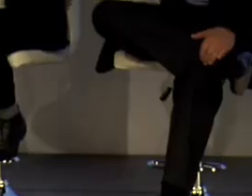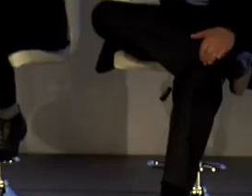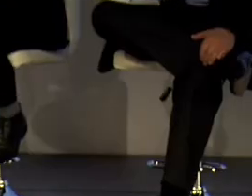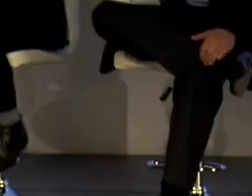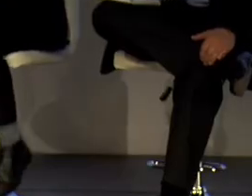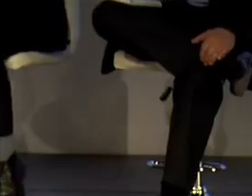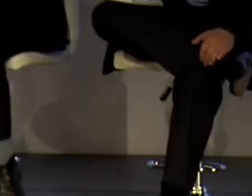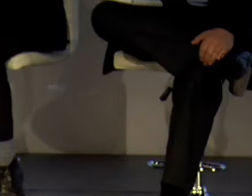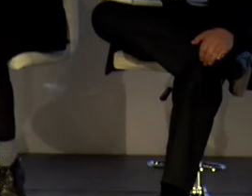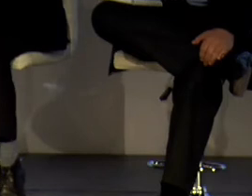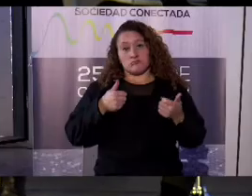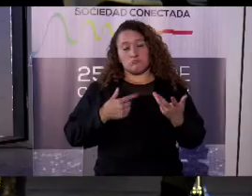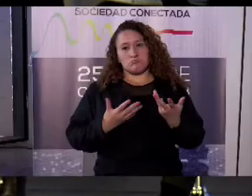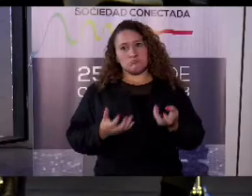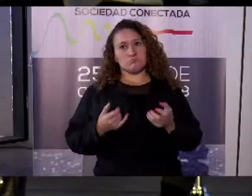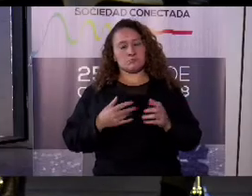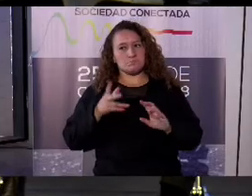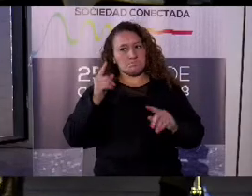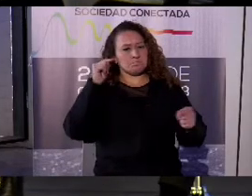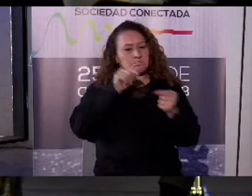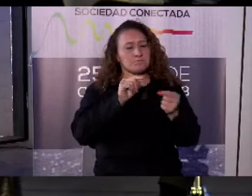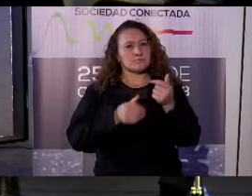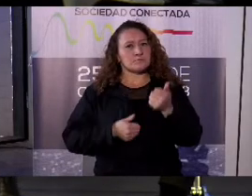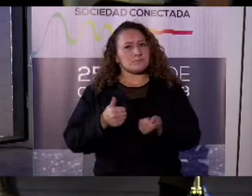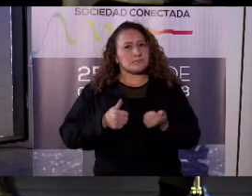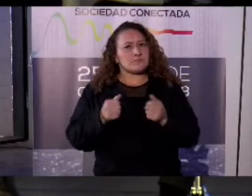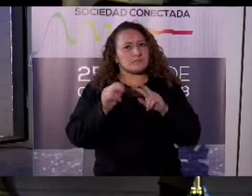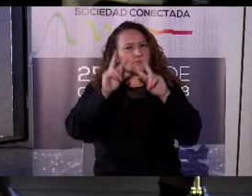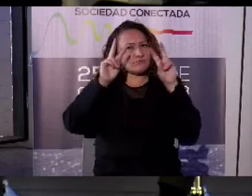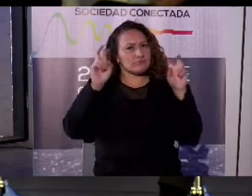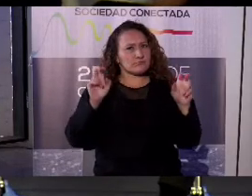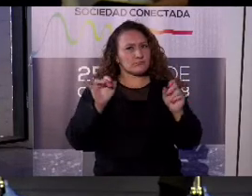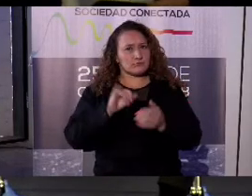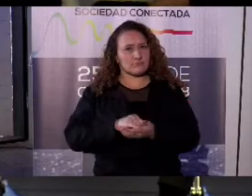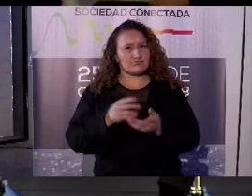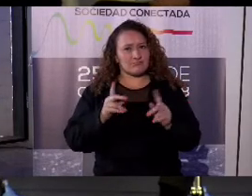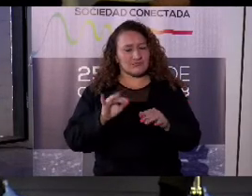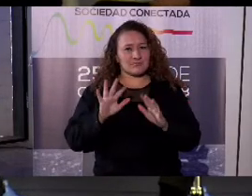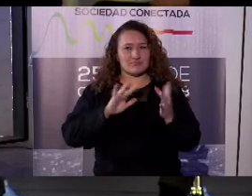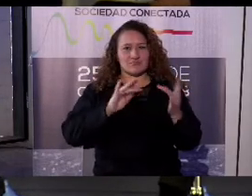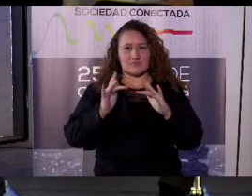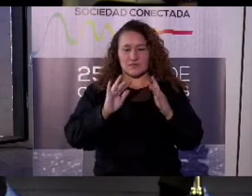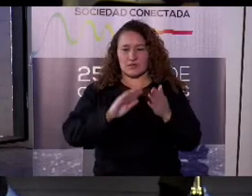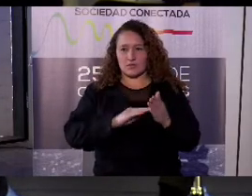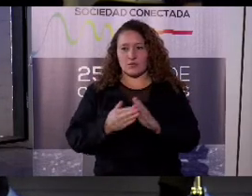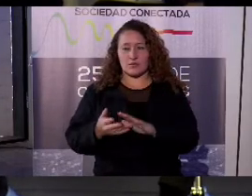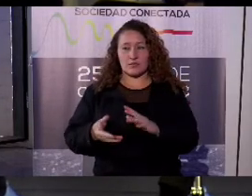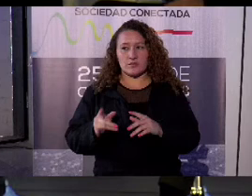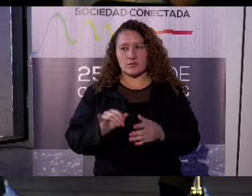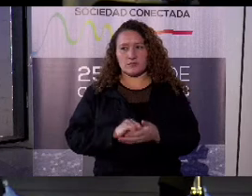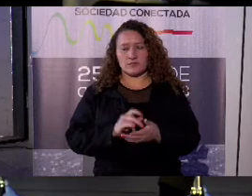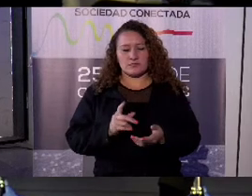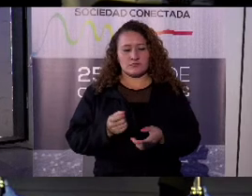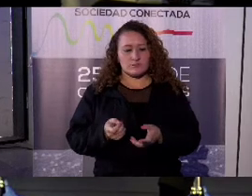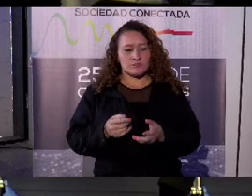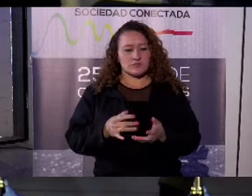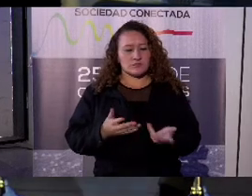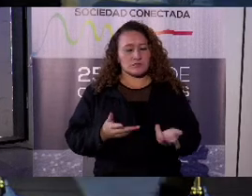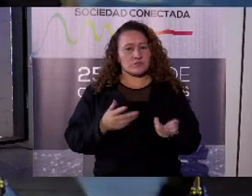eh yo quería hacer hincapié un poco en en este tema también de de de las redes comunitarias un poco Porque si bien es cierto